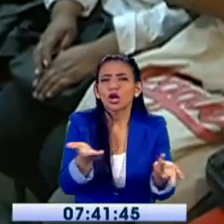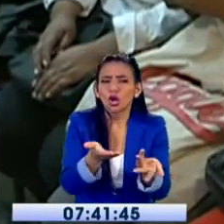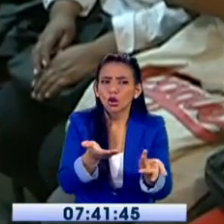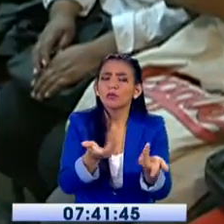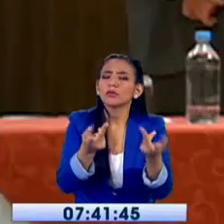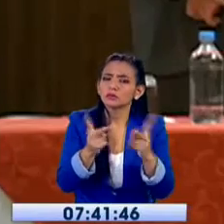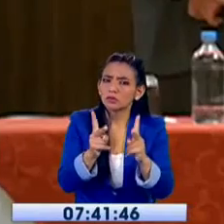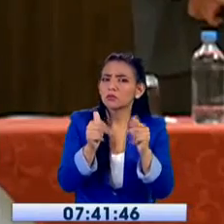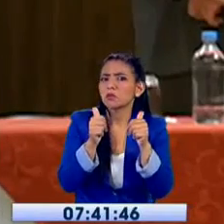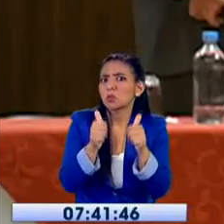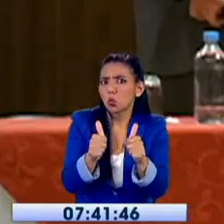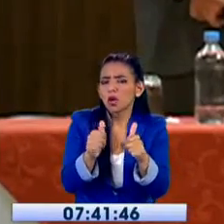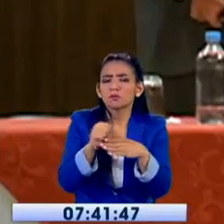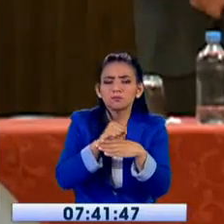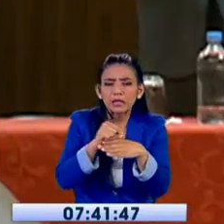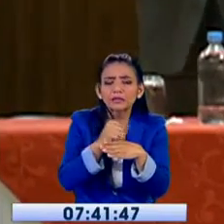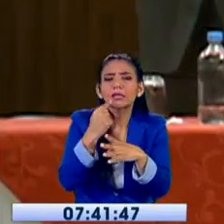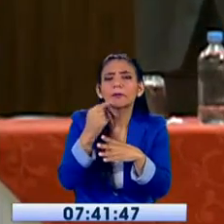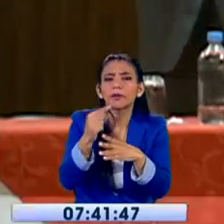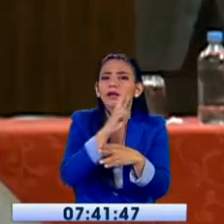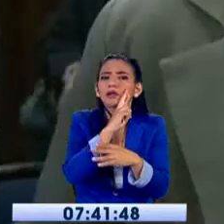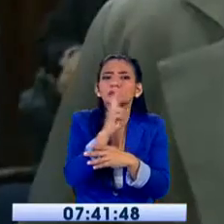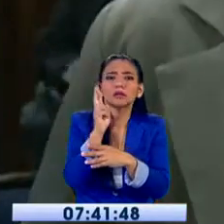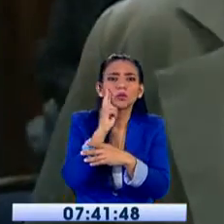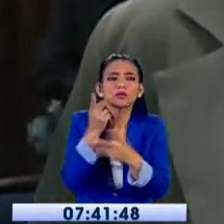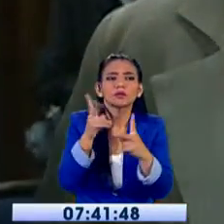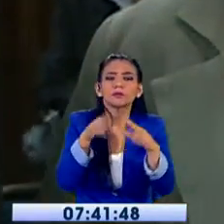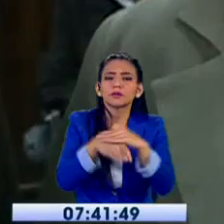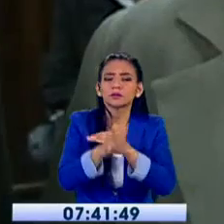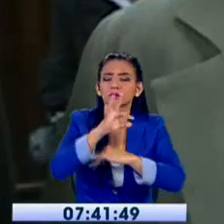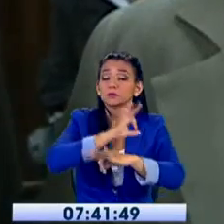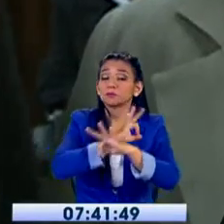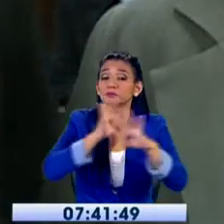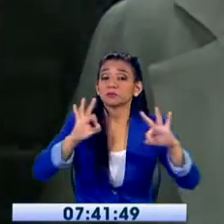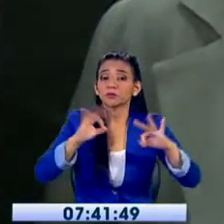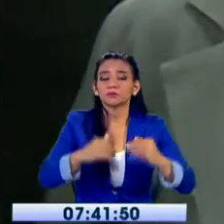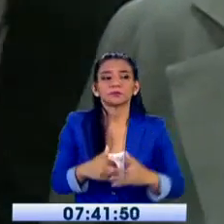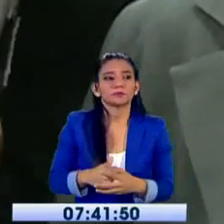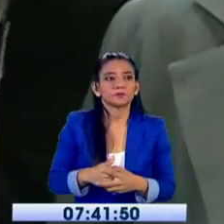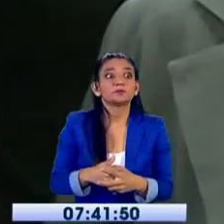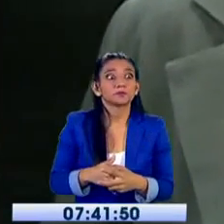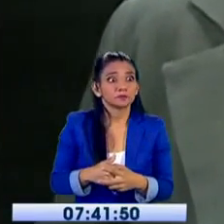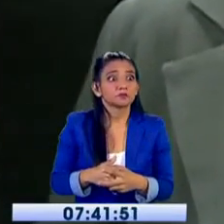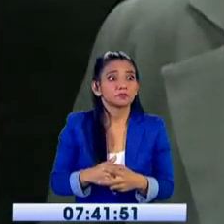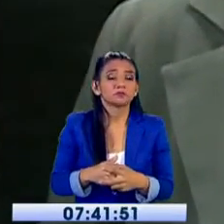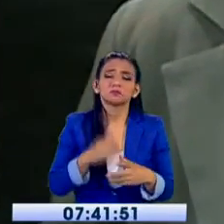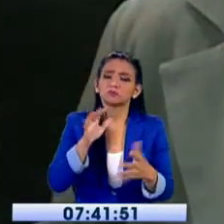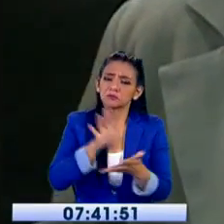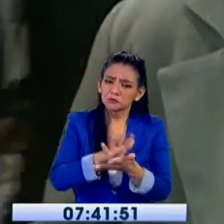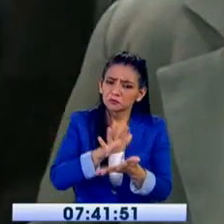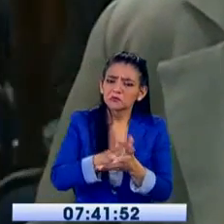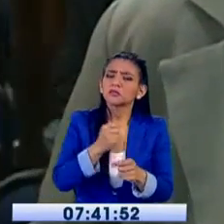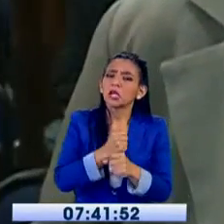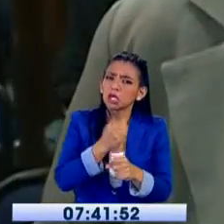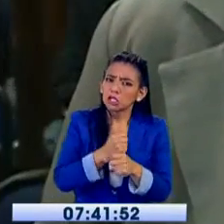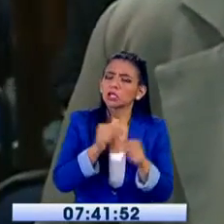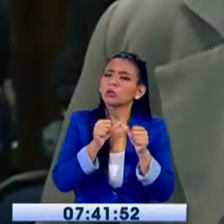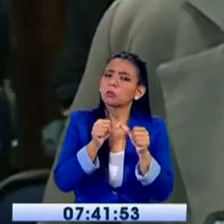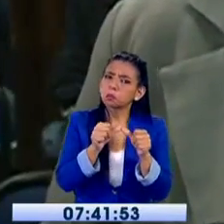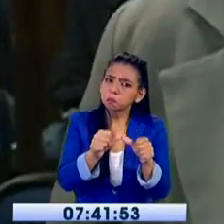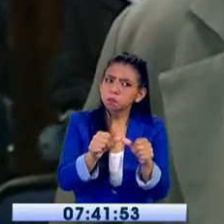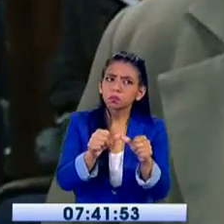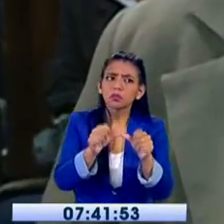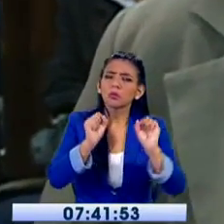buenas prácticas de higiene en restaurantes. Es una garantía para un trabajo más tranquilo, más estable y